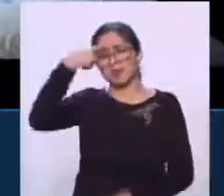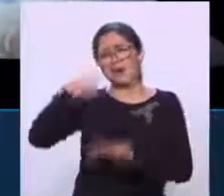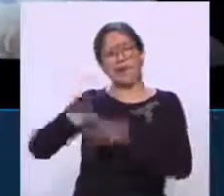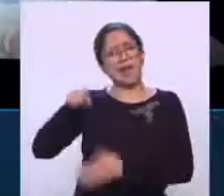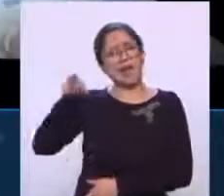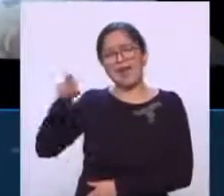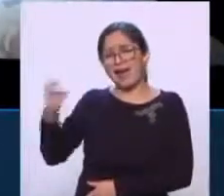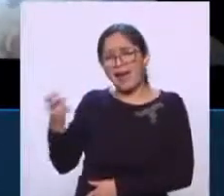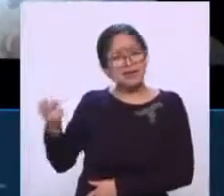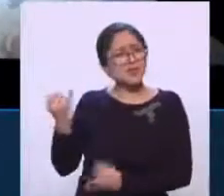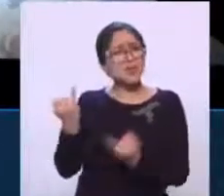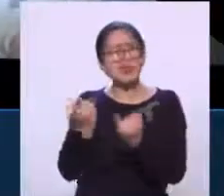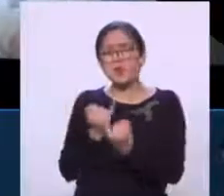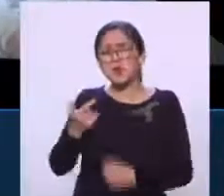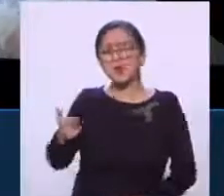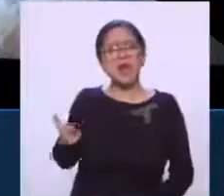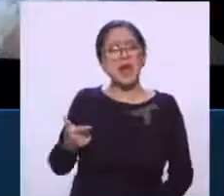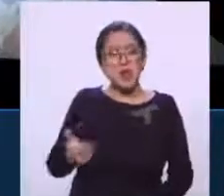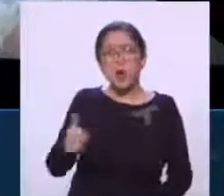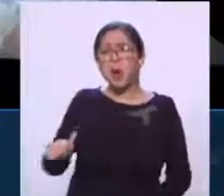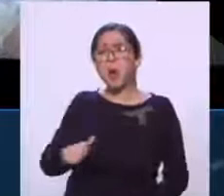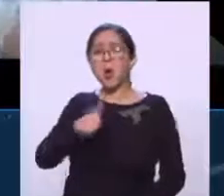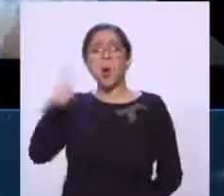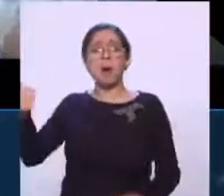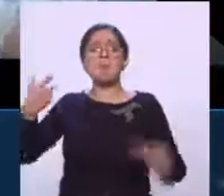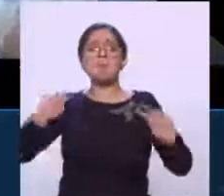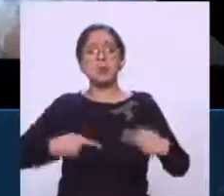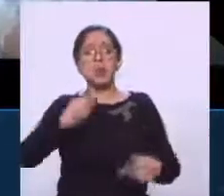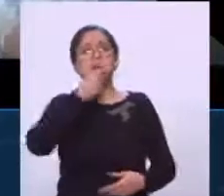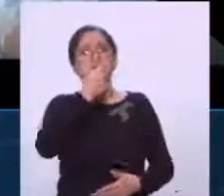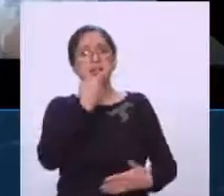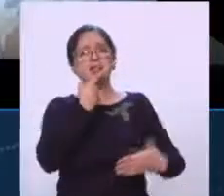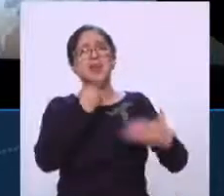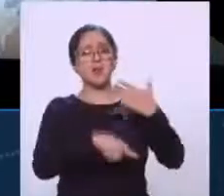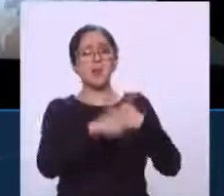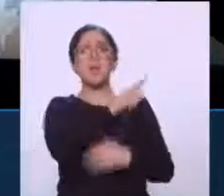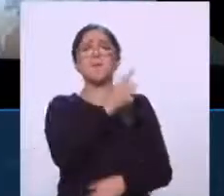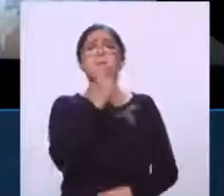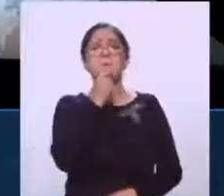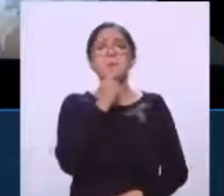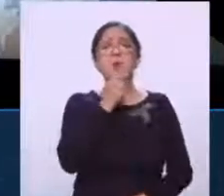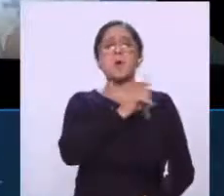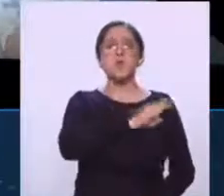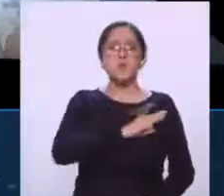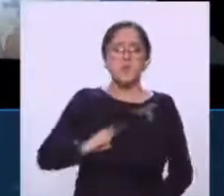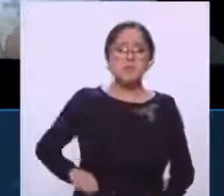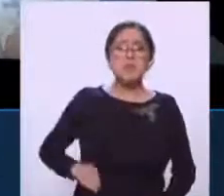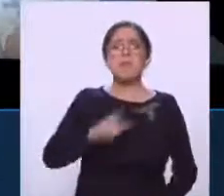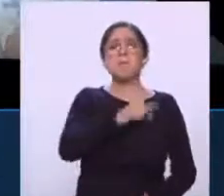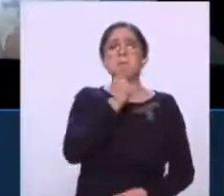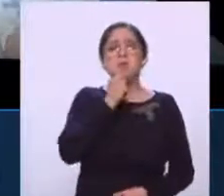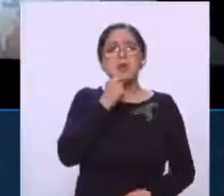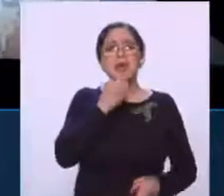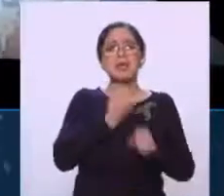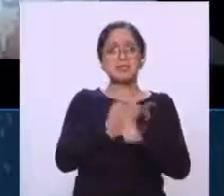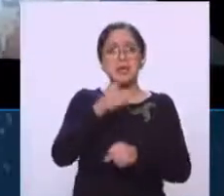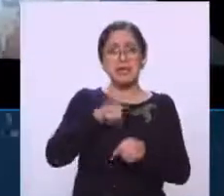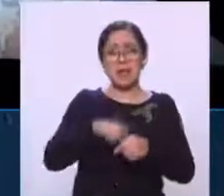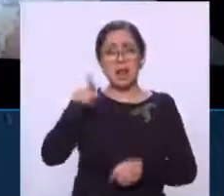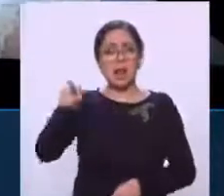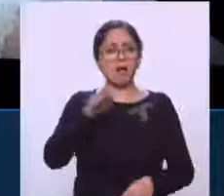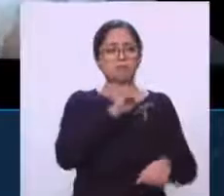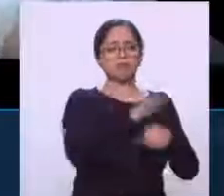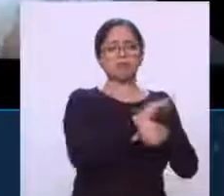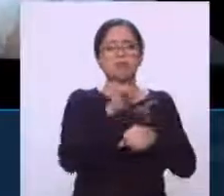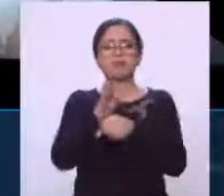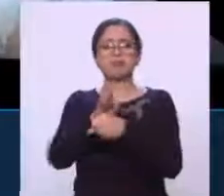ya hay acusaciones de que han sido policías municipales y estatales los que protegen a estos cárteles, les dan protección y hasta asistencia.